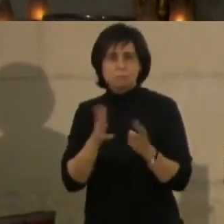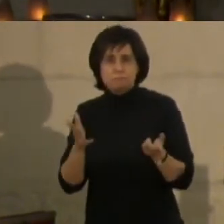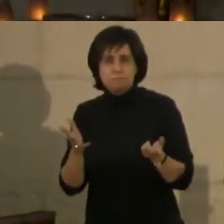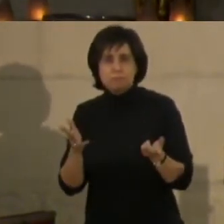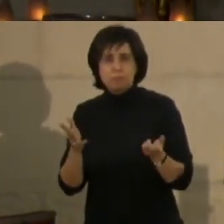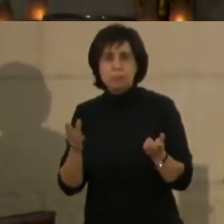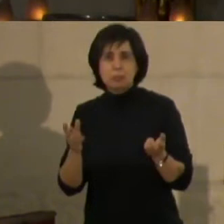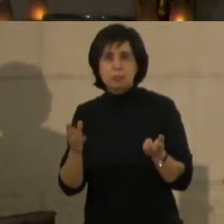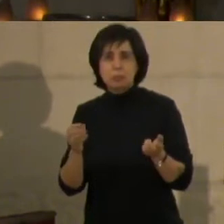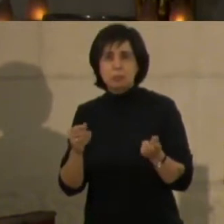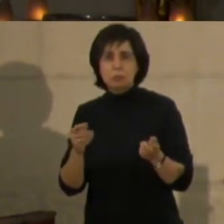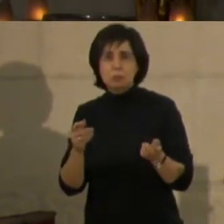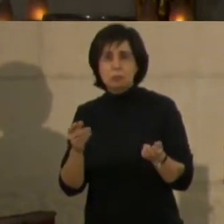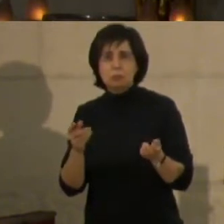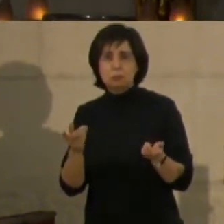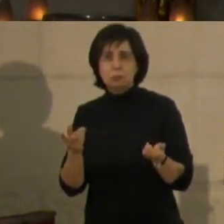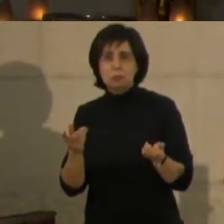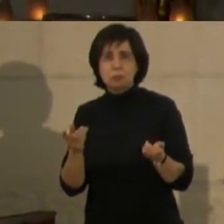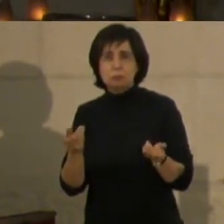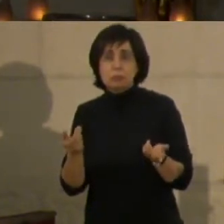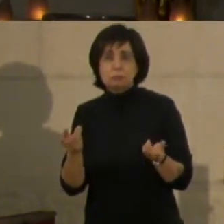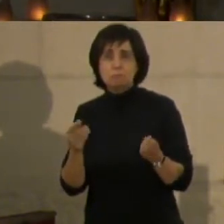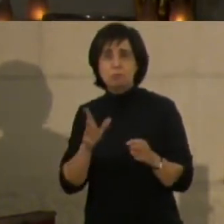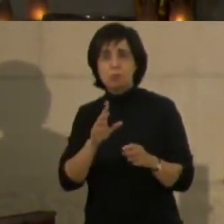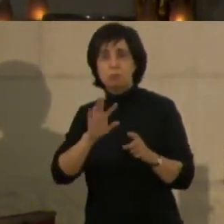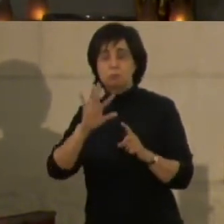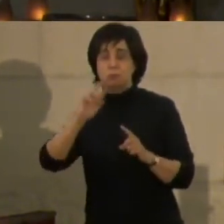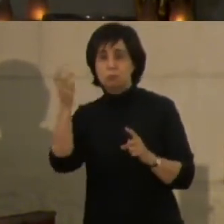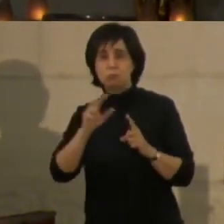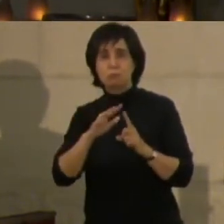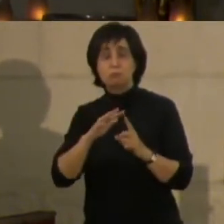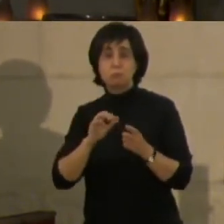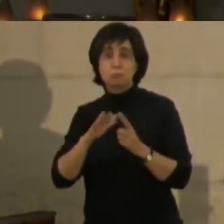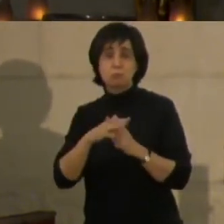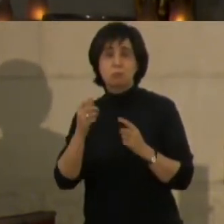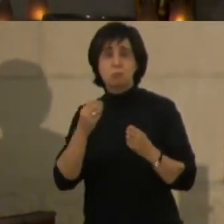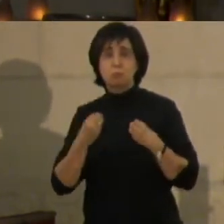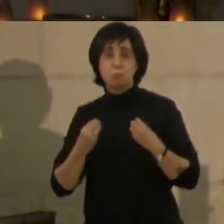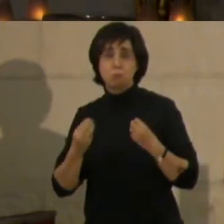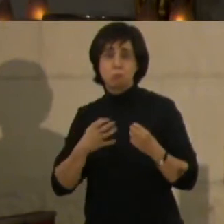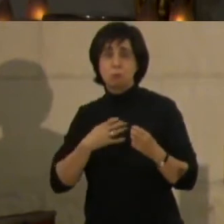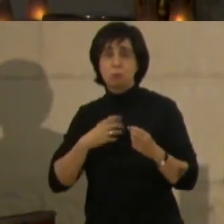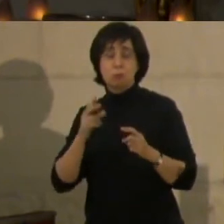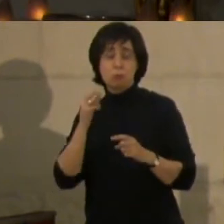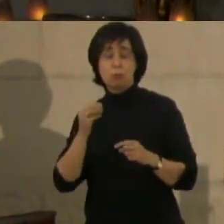circunstancias que no las puedo vivir como las estoy viviendo. En tercer lugar,